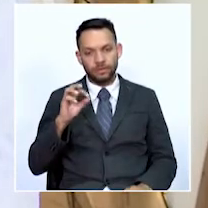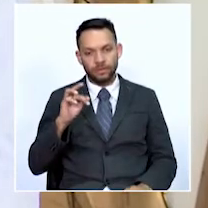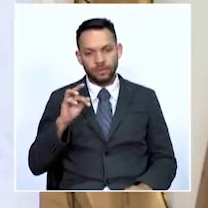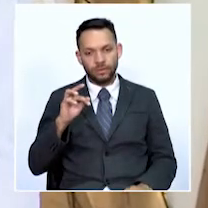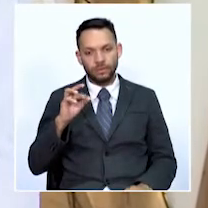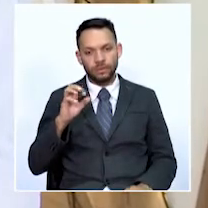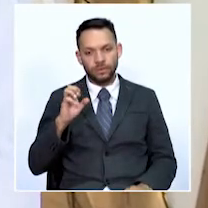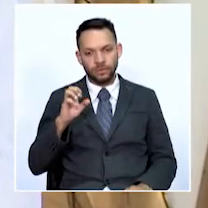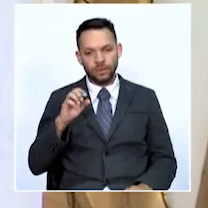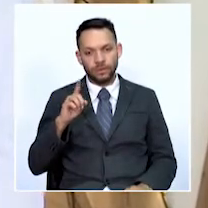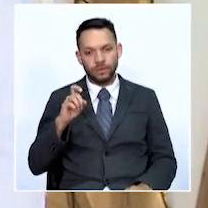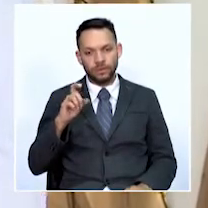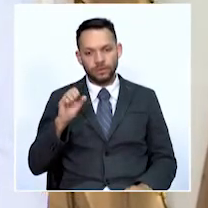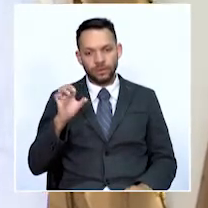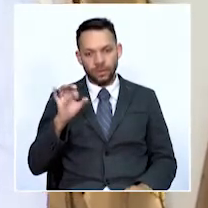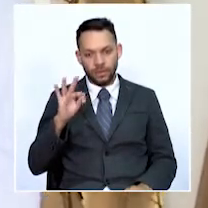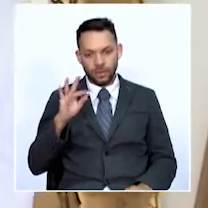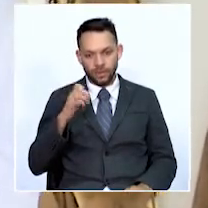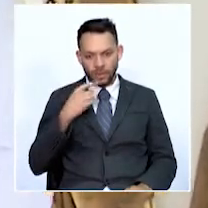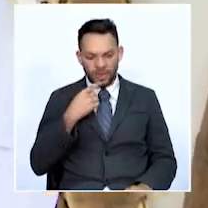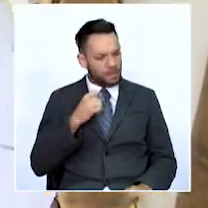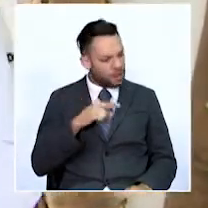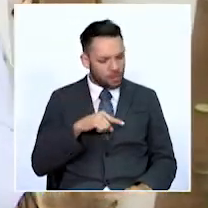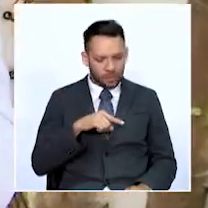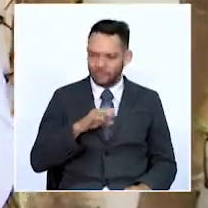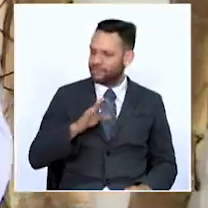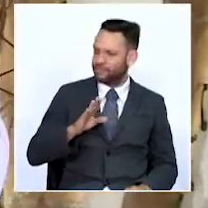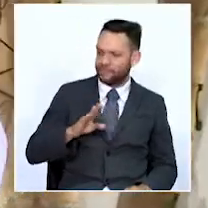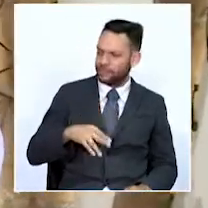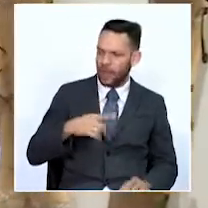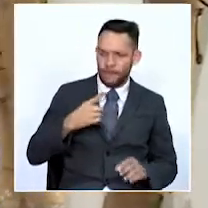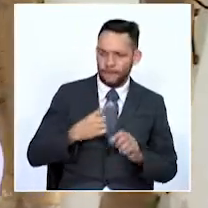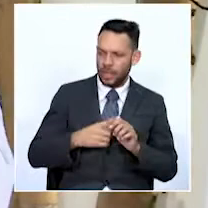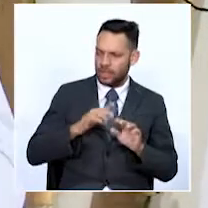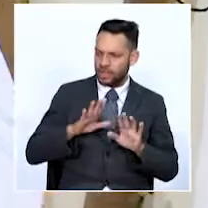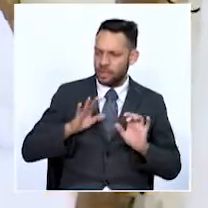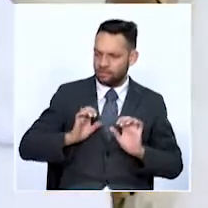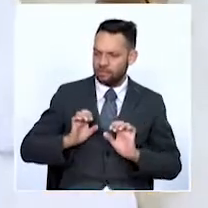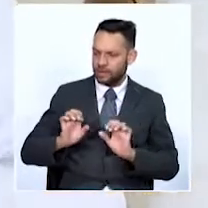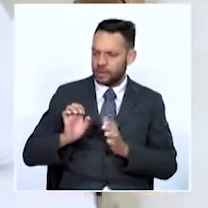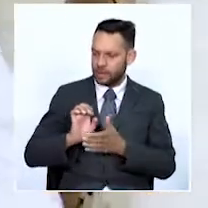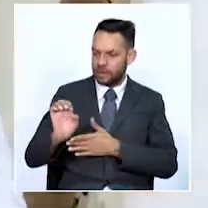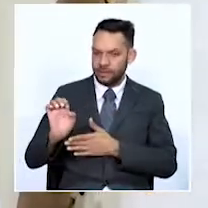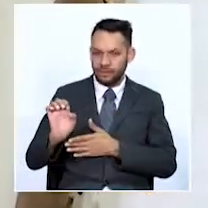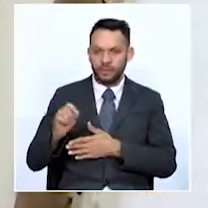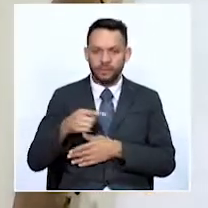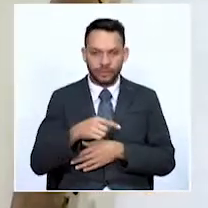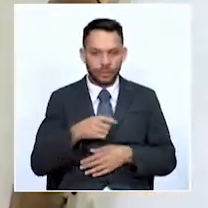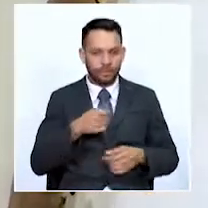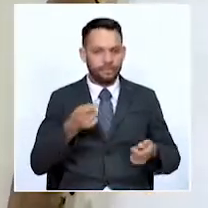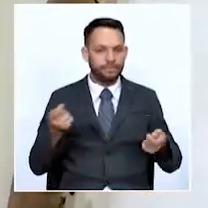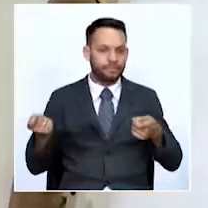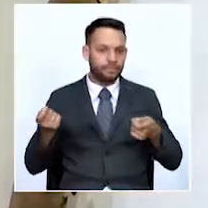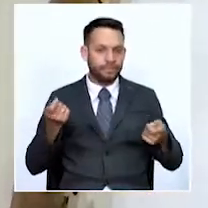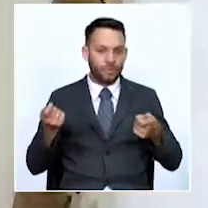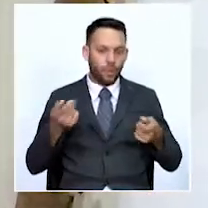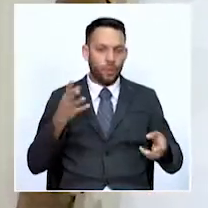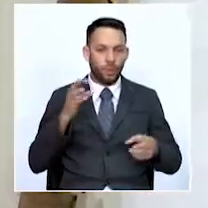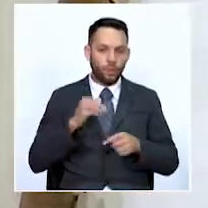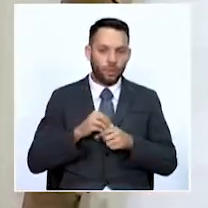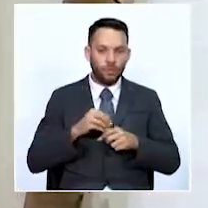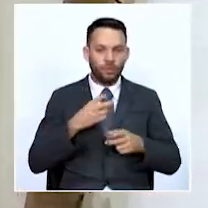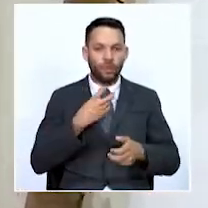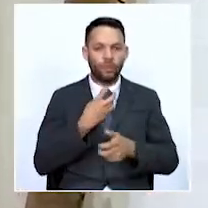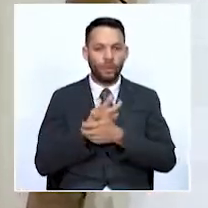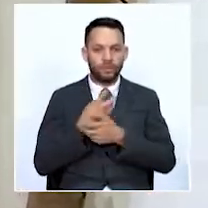lo suspendiera. Ok. Es decir, le dieron todo un protocolo, que es el protocolo de medicina interna y de